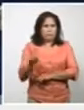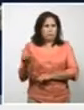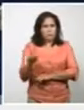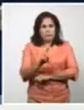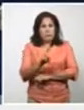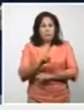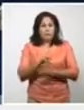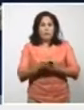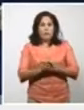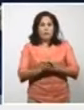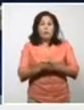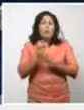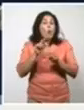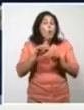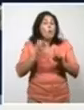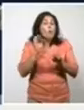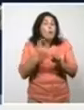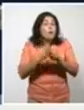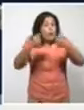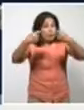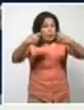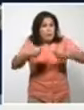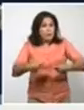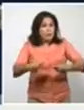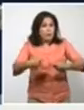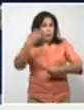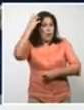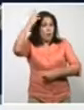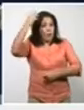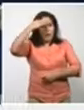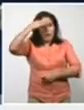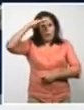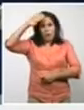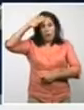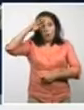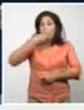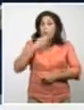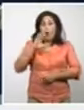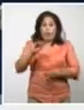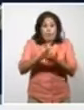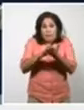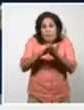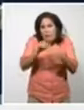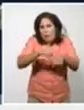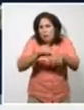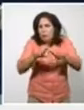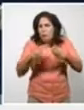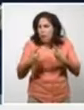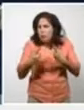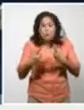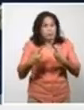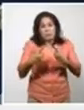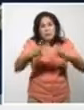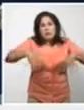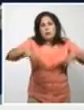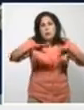Cuando esto se decida, que yo no podría pronosticar en qué momento va a ser cuando la situación del